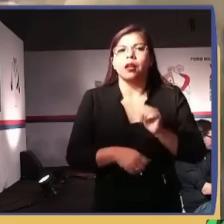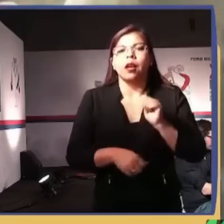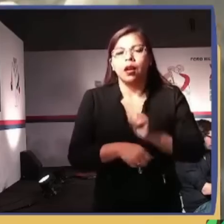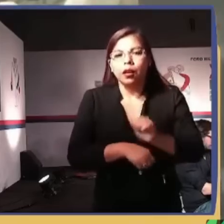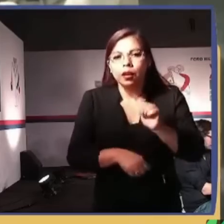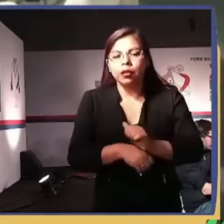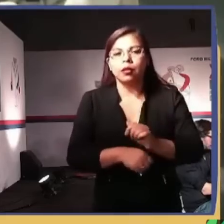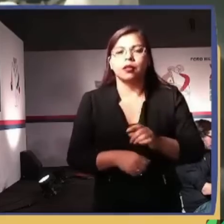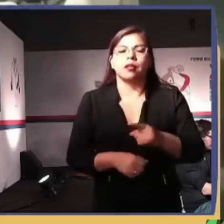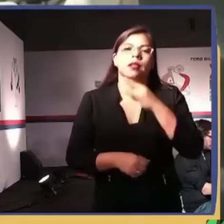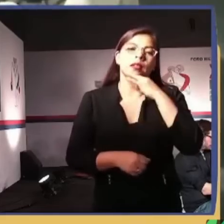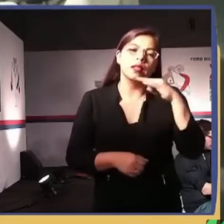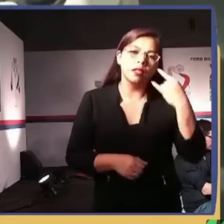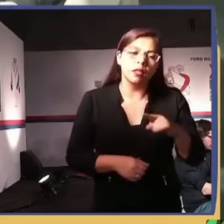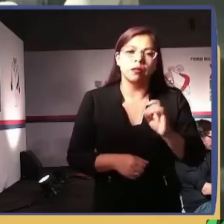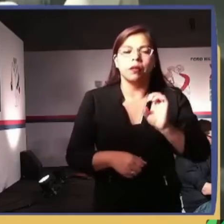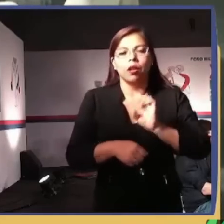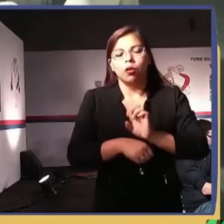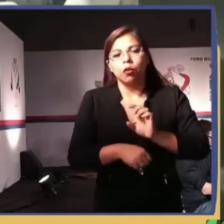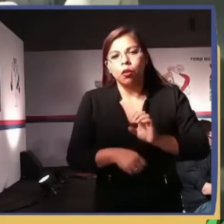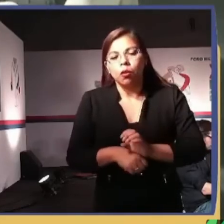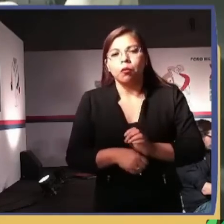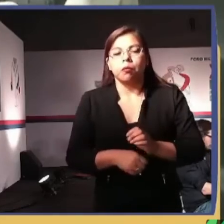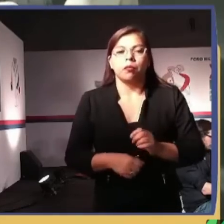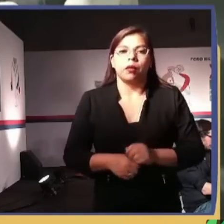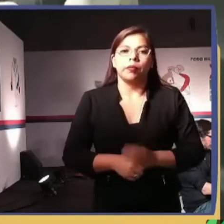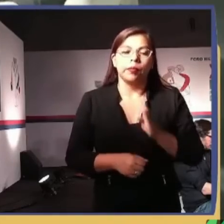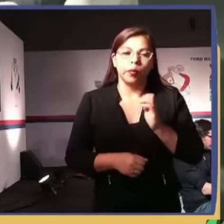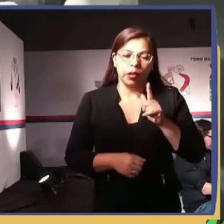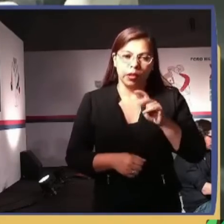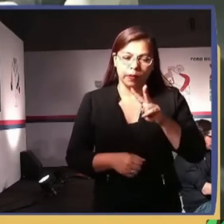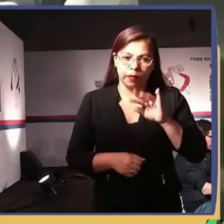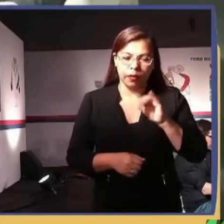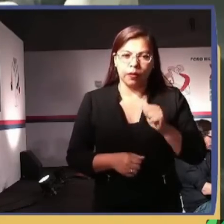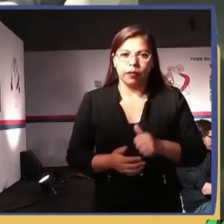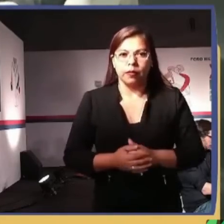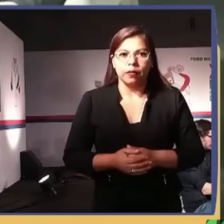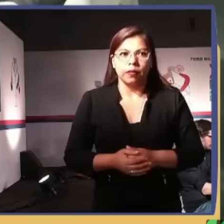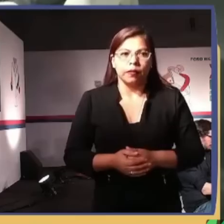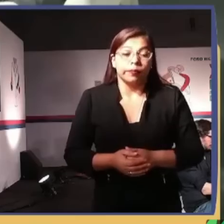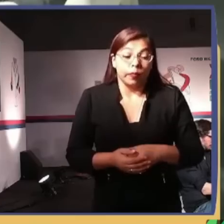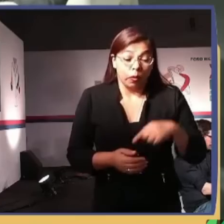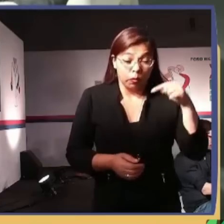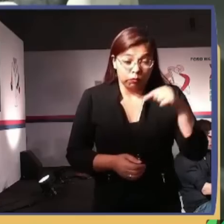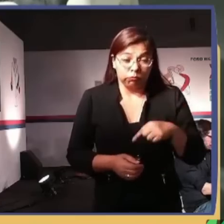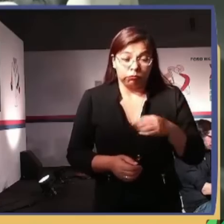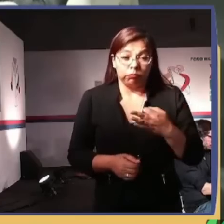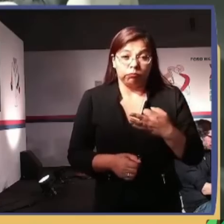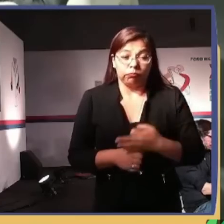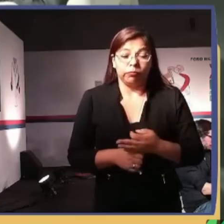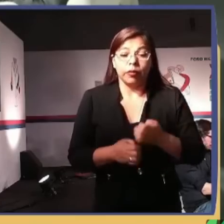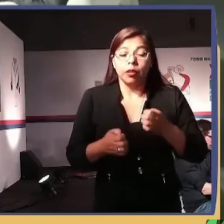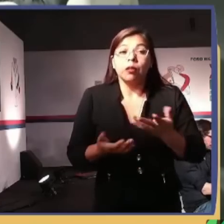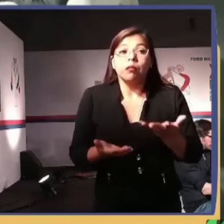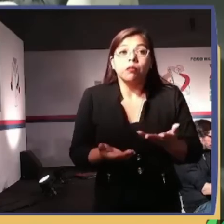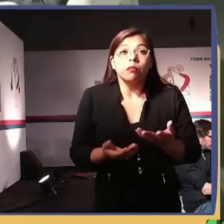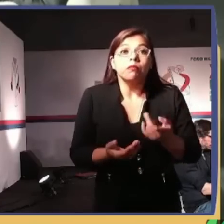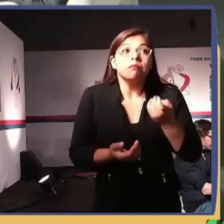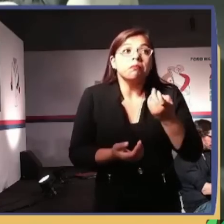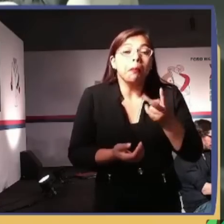Chile, Colombia, Bolivia. Hoy estamos de nuevo ante una